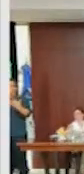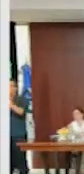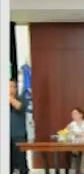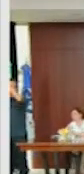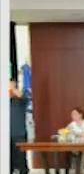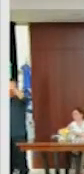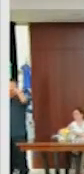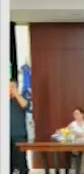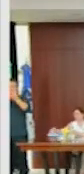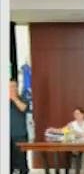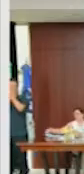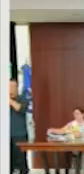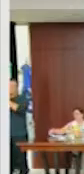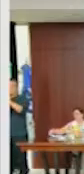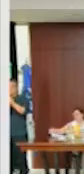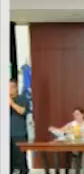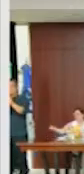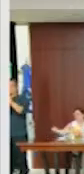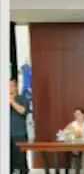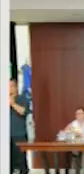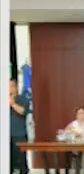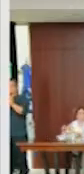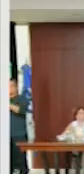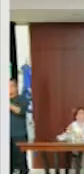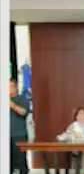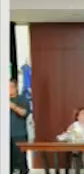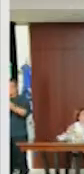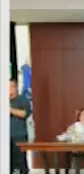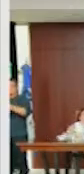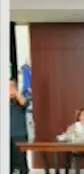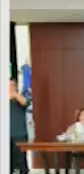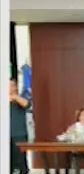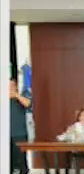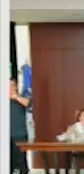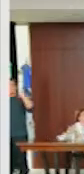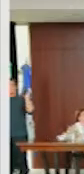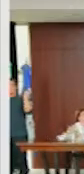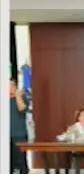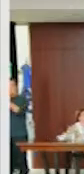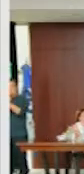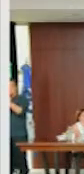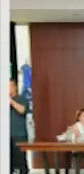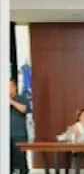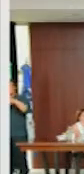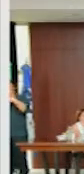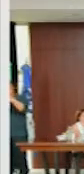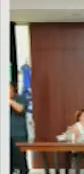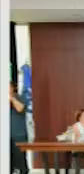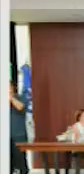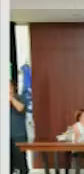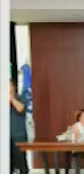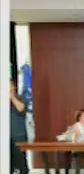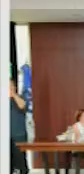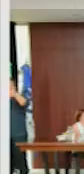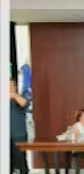qué? Porque estamos en una sociedad envejecida. El envejecimiento poblacional, para los que no son profesionales, y vemos que acá